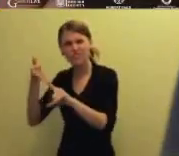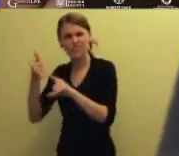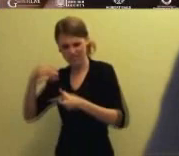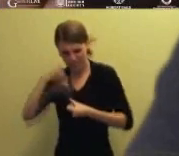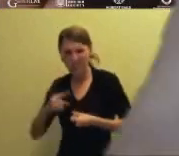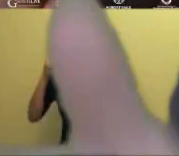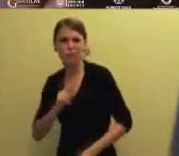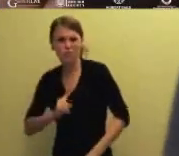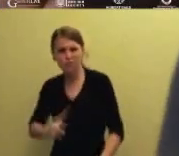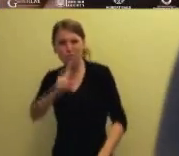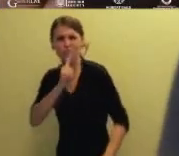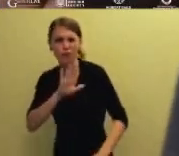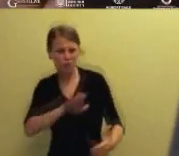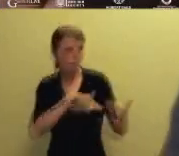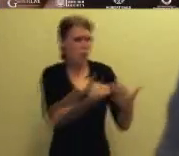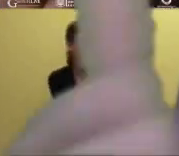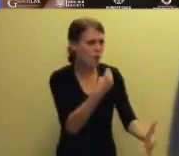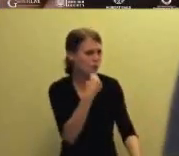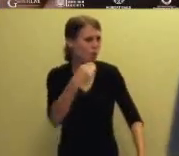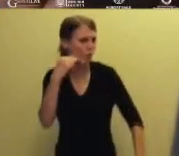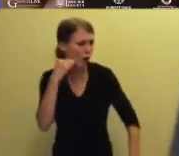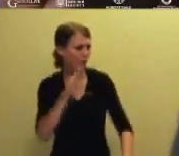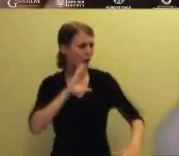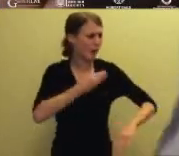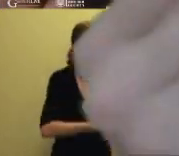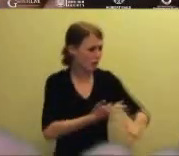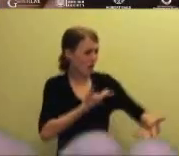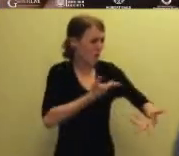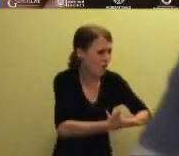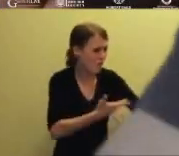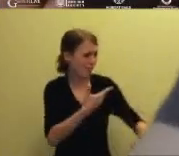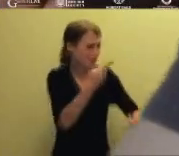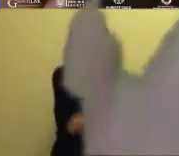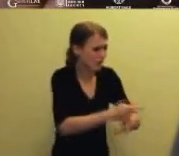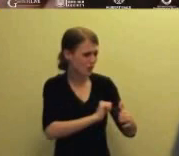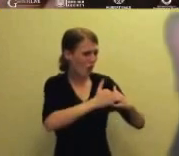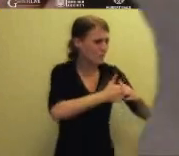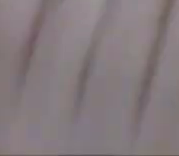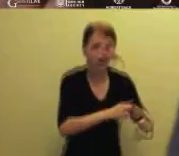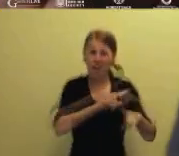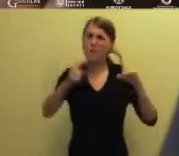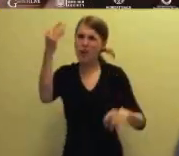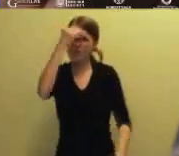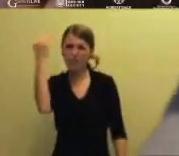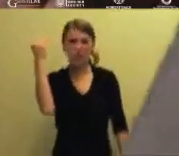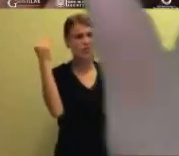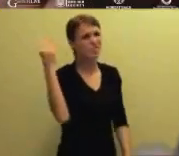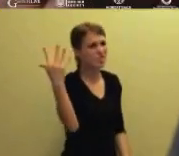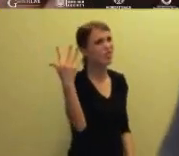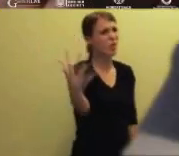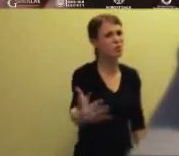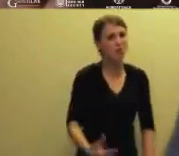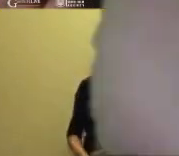pero luego le echamos flores a la película porque utiliza muchos planos secuencia una cosa que esta década ha sido de verdad un no parar que